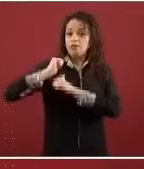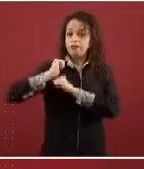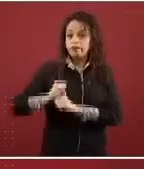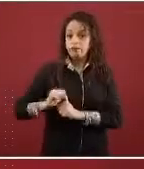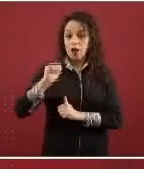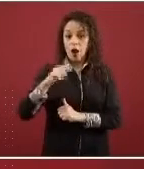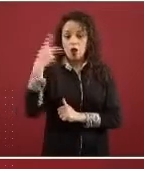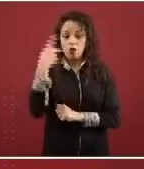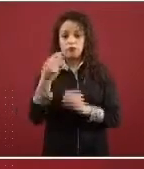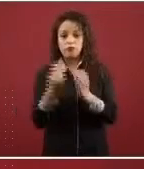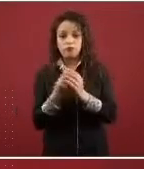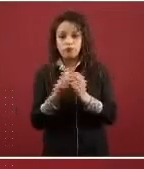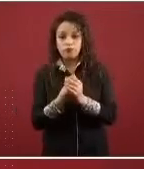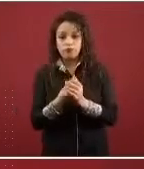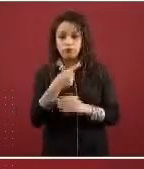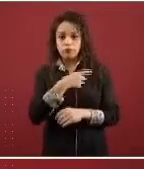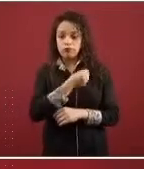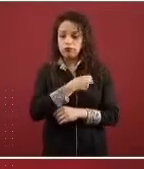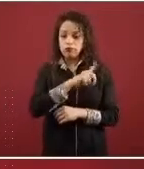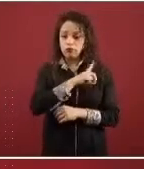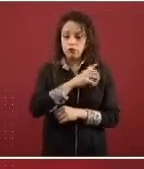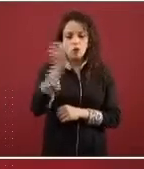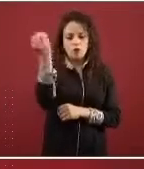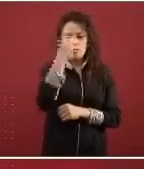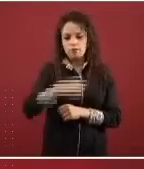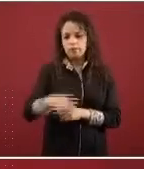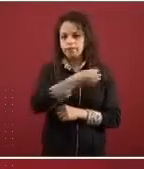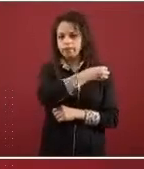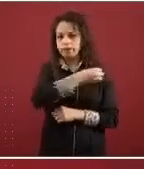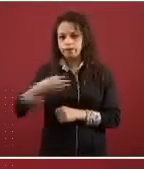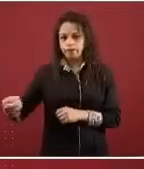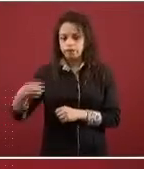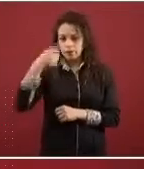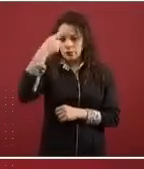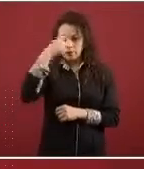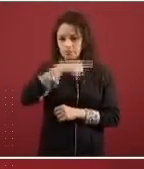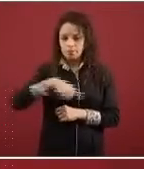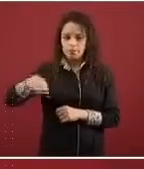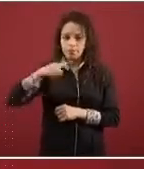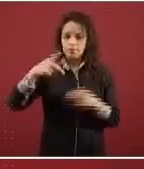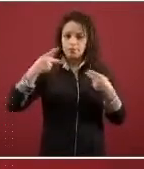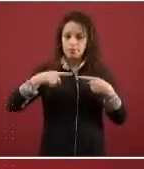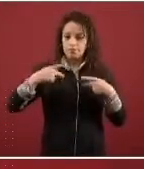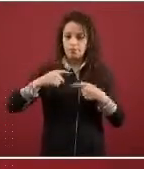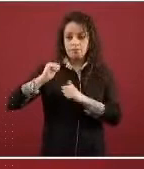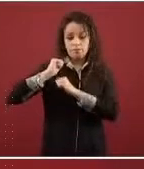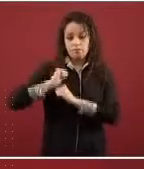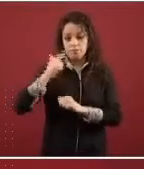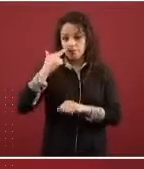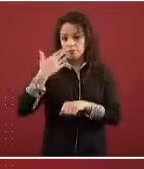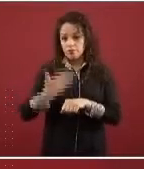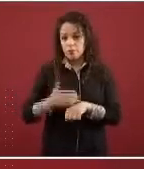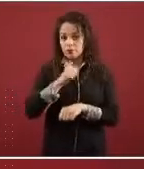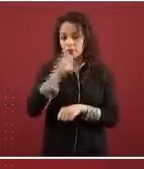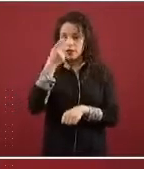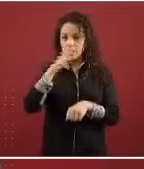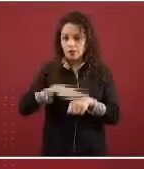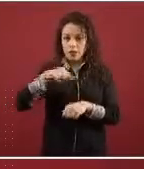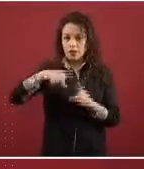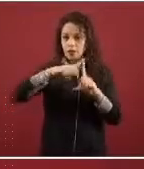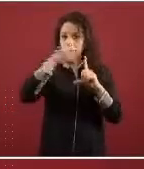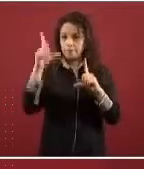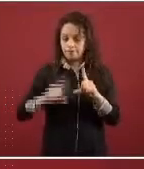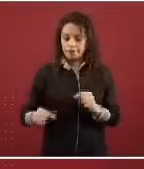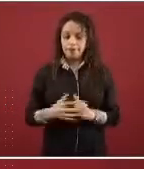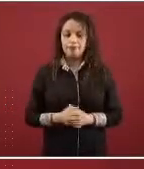sus disposiciones generales son obligatorias para las autoridades administrativas del país. Que dada la situación que guarda